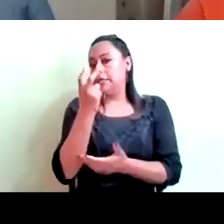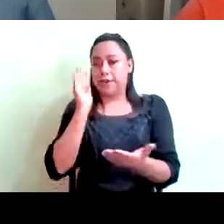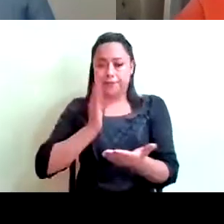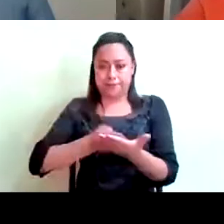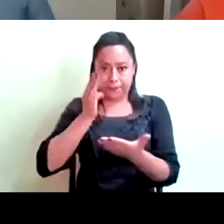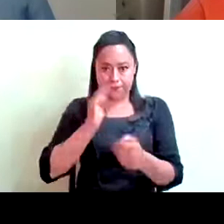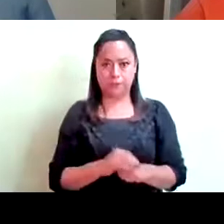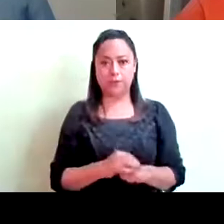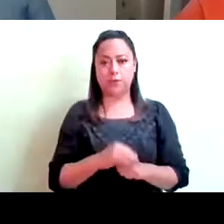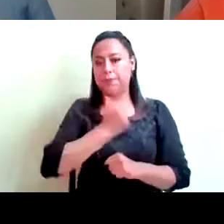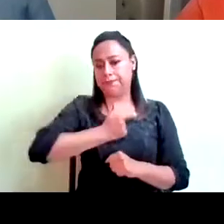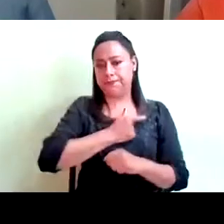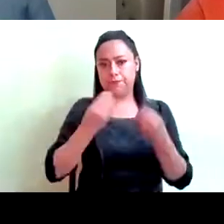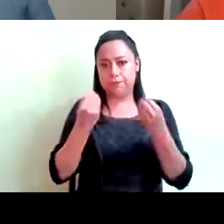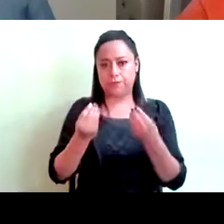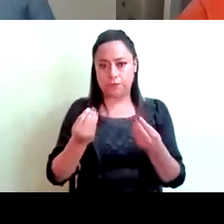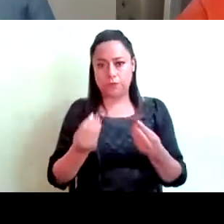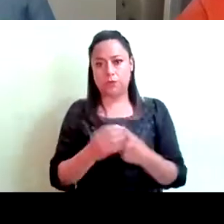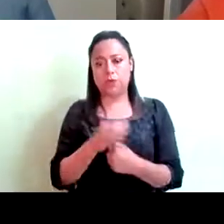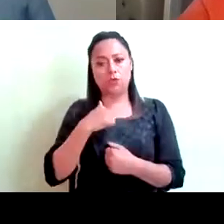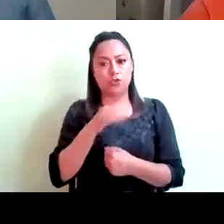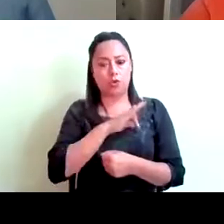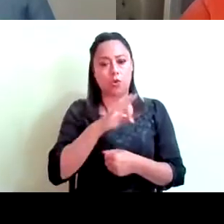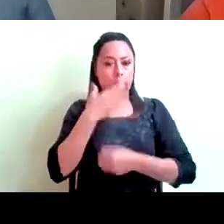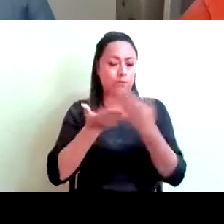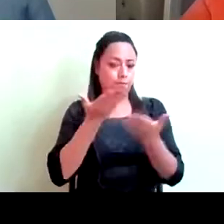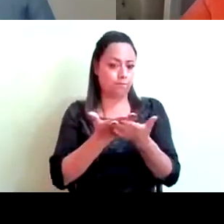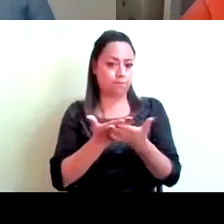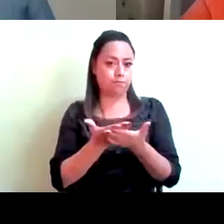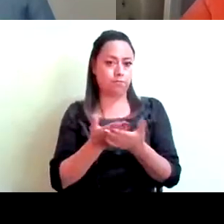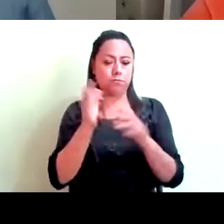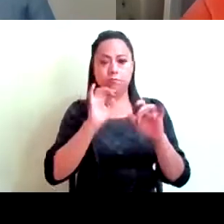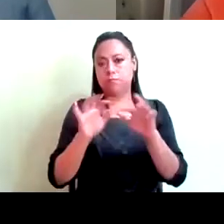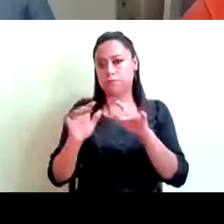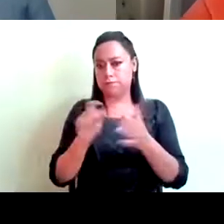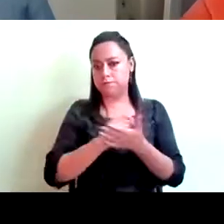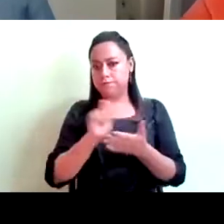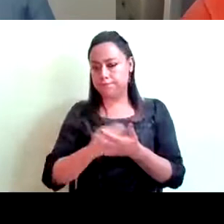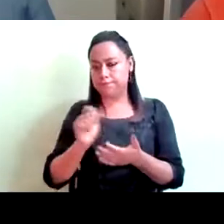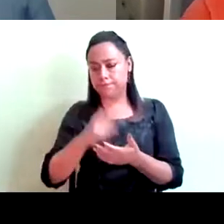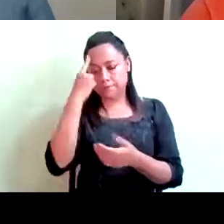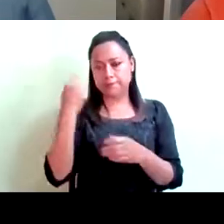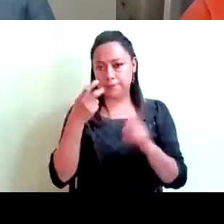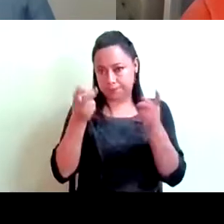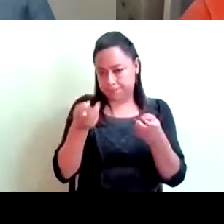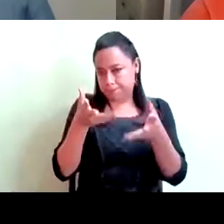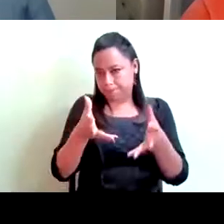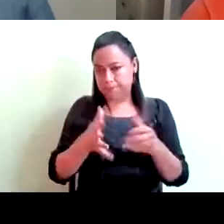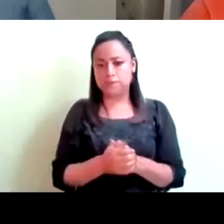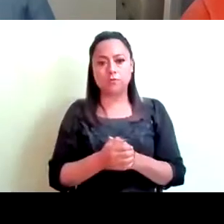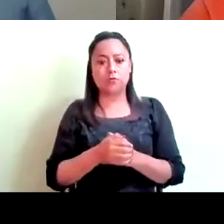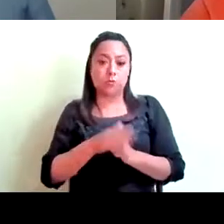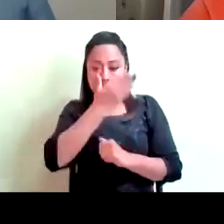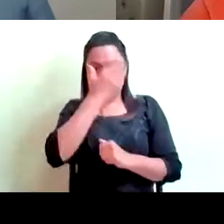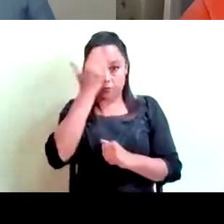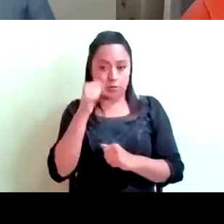Con mucho gusto puedo mandar las propuestas por escrito para que quedaran así. No sé si guste que